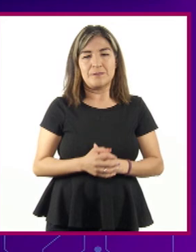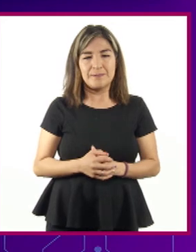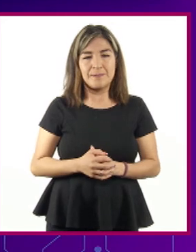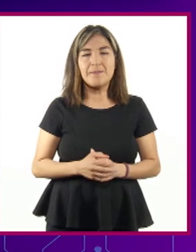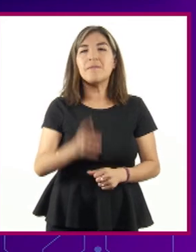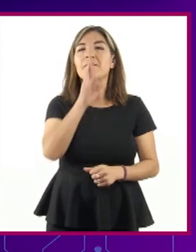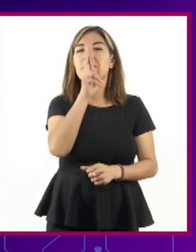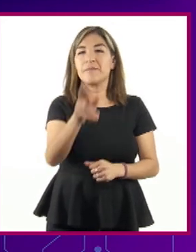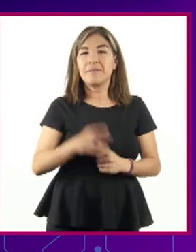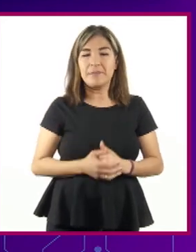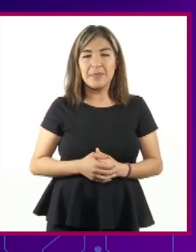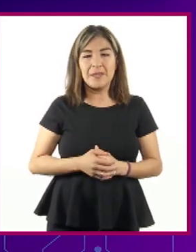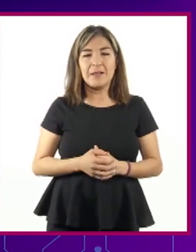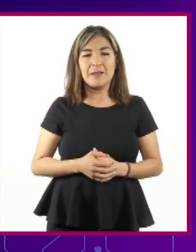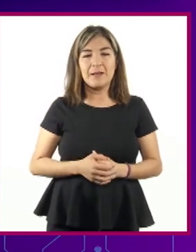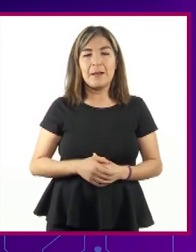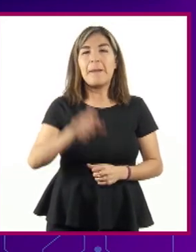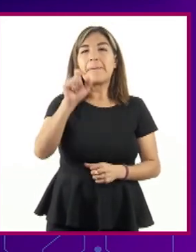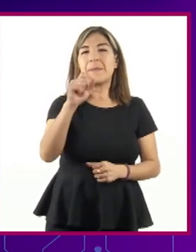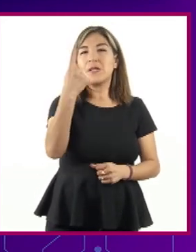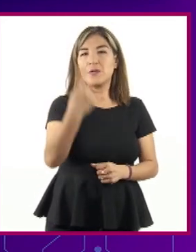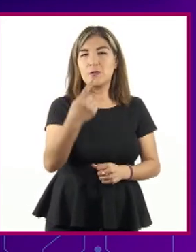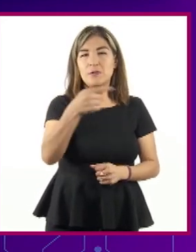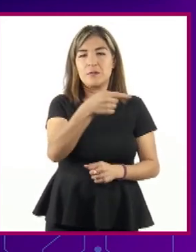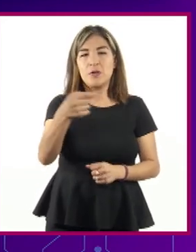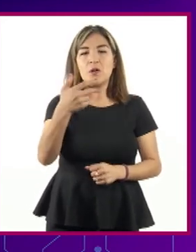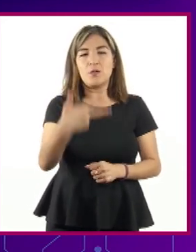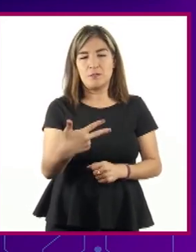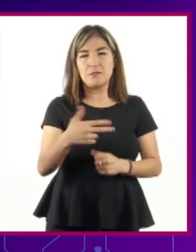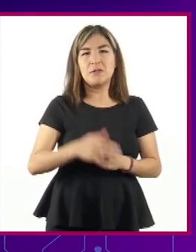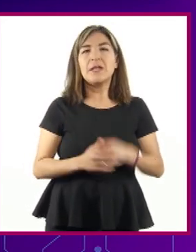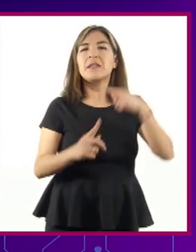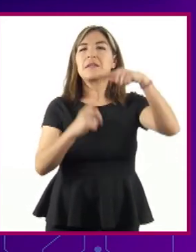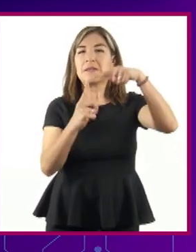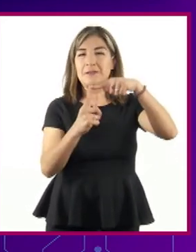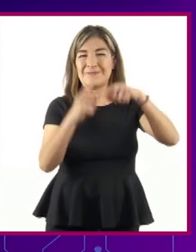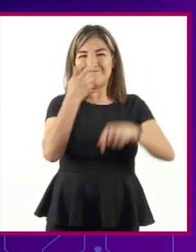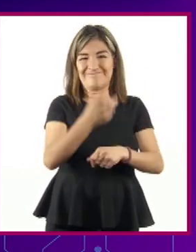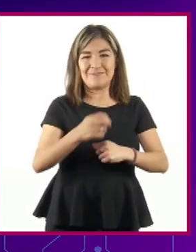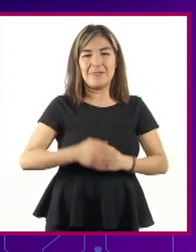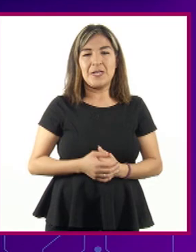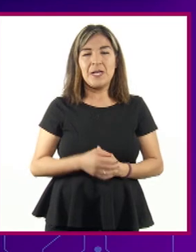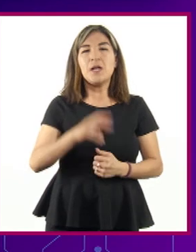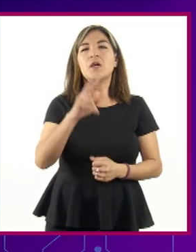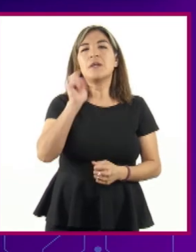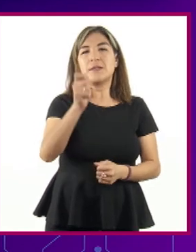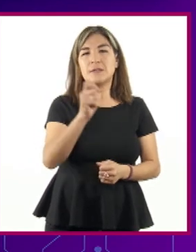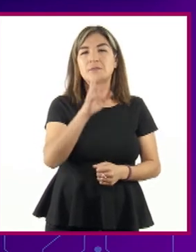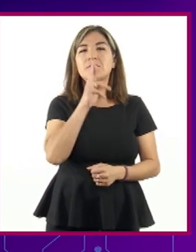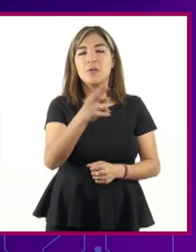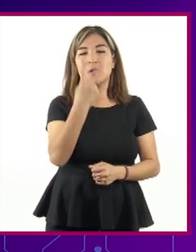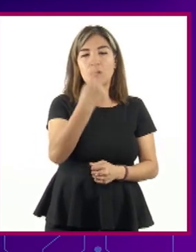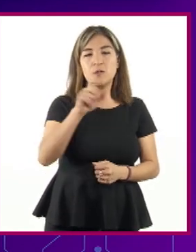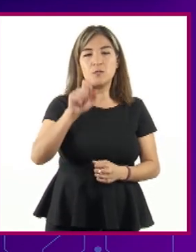El resultado final es 21/8 de metro. Dividimos 21 entre 8 y obtenemos